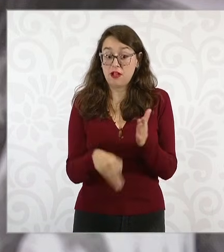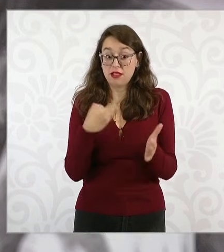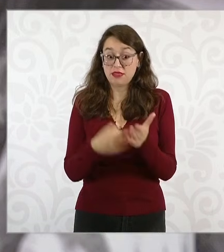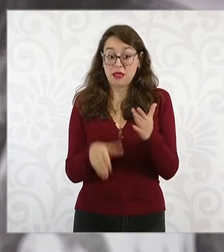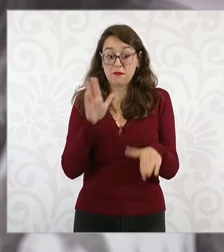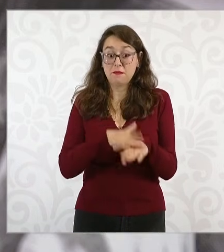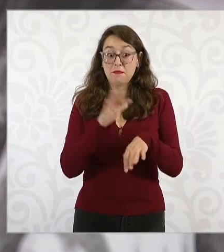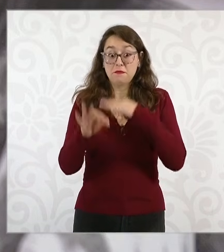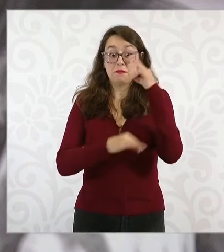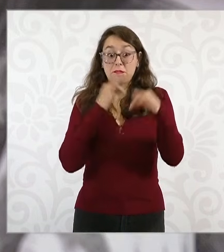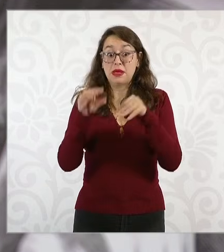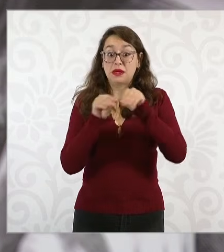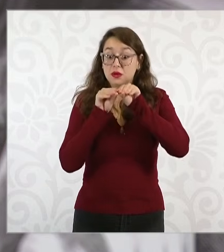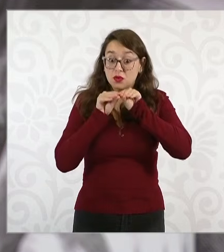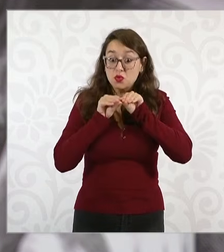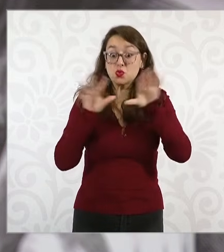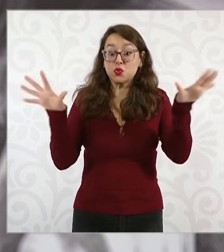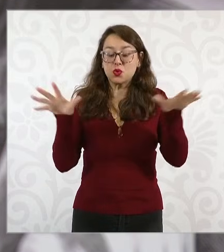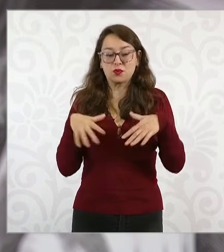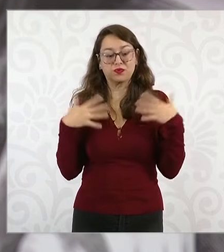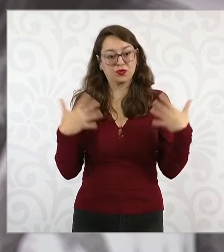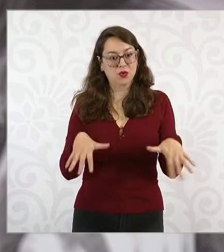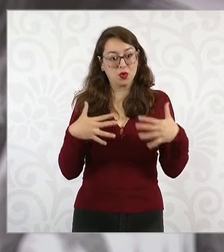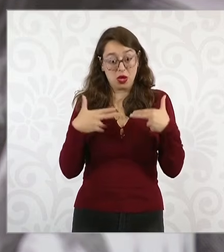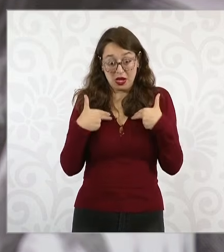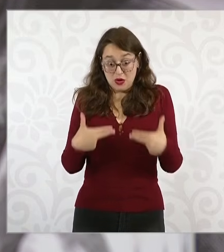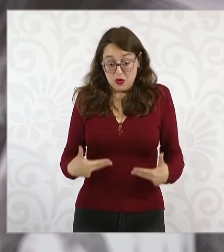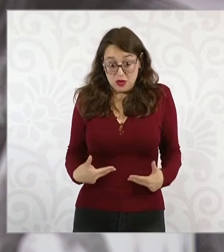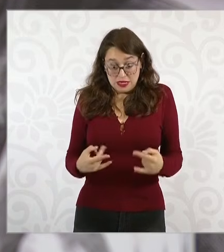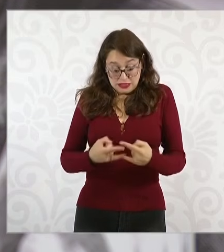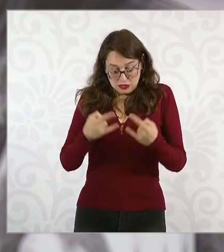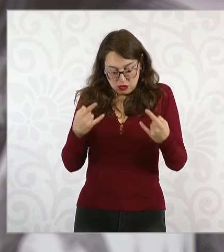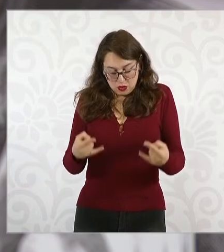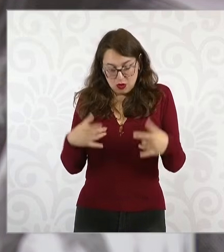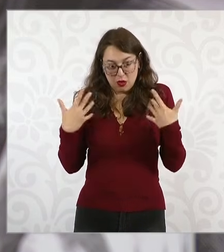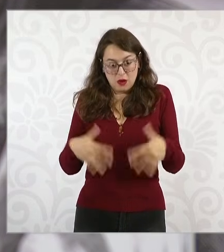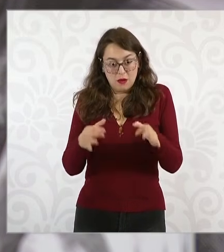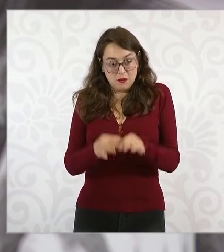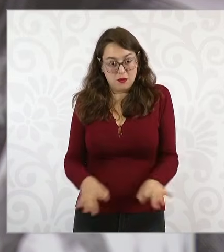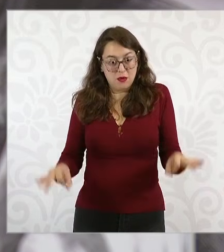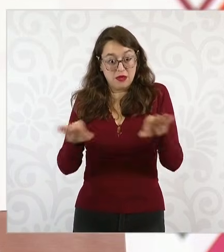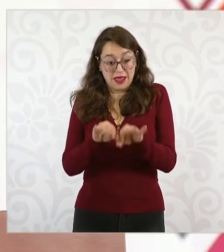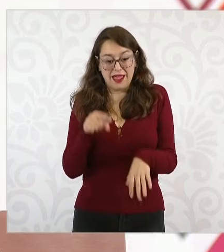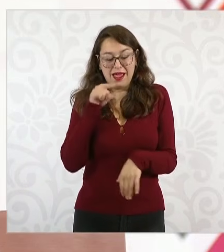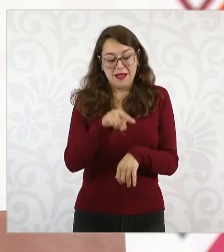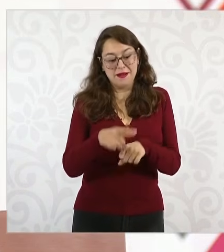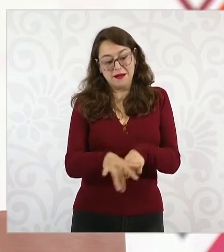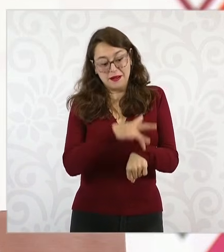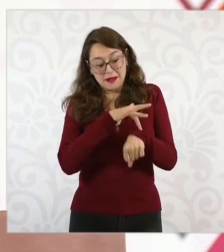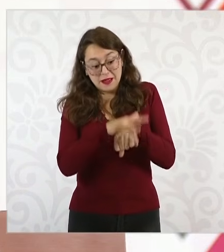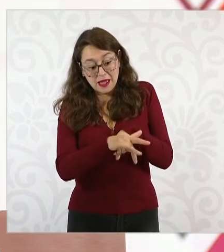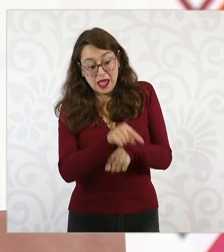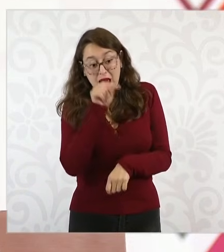humanidad. Chalco fue la primera comuna creada